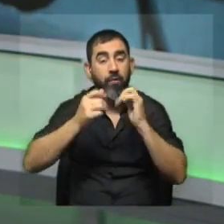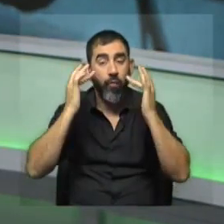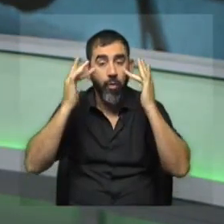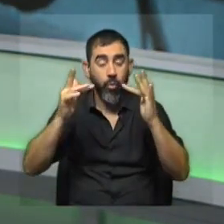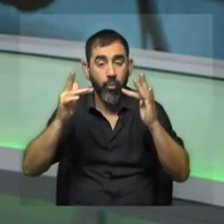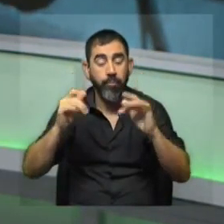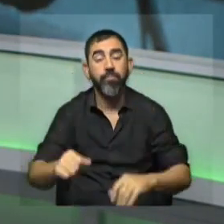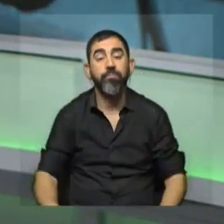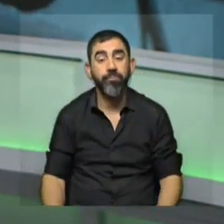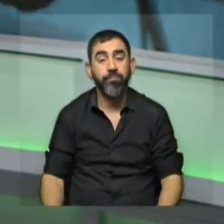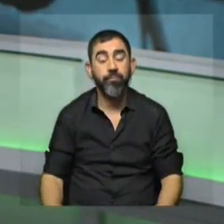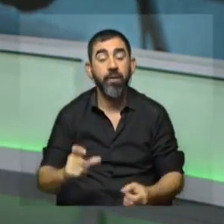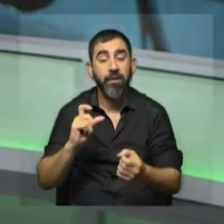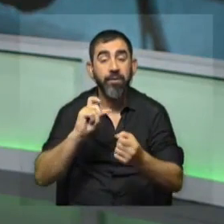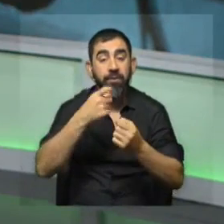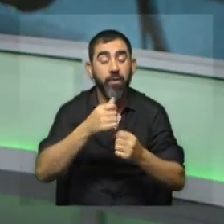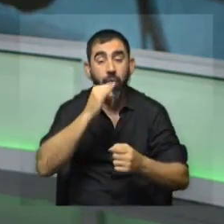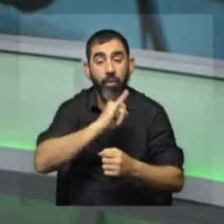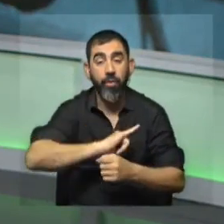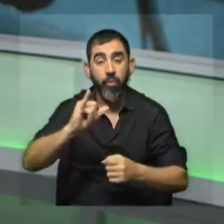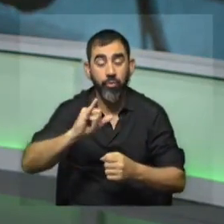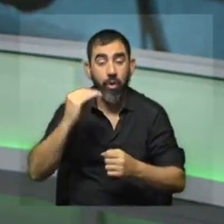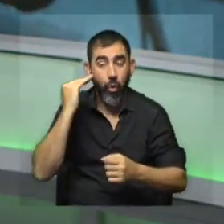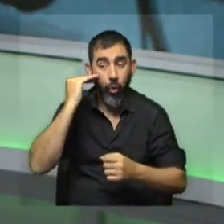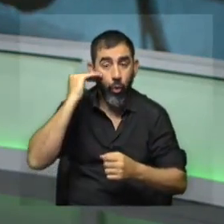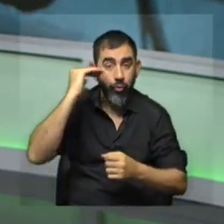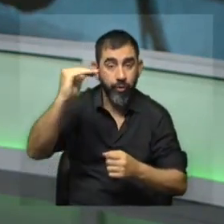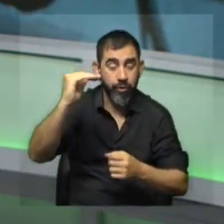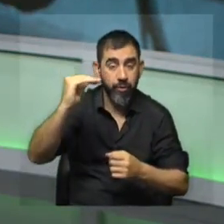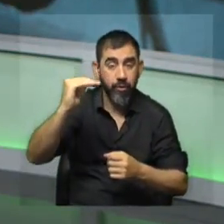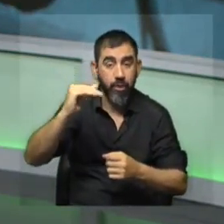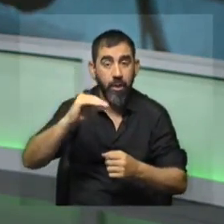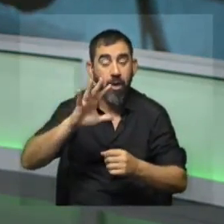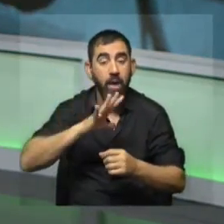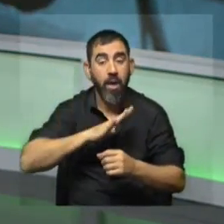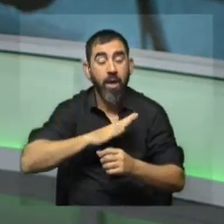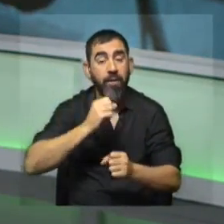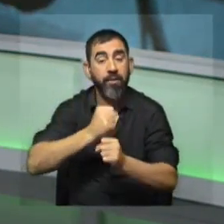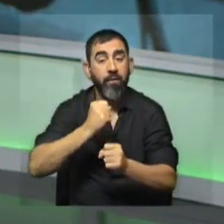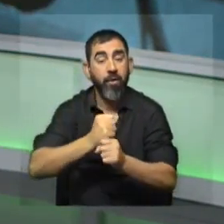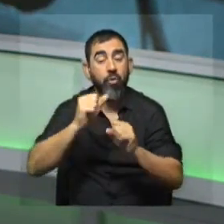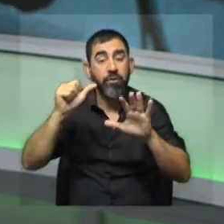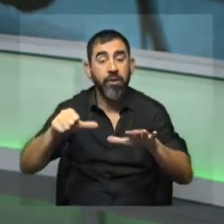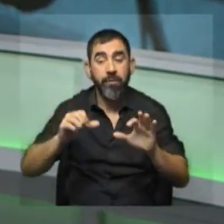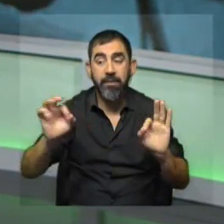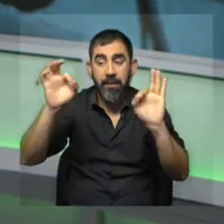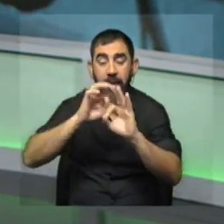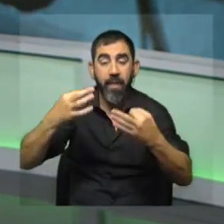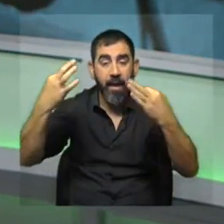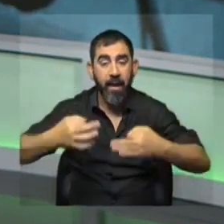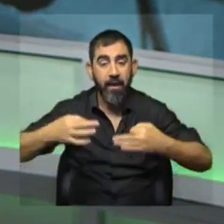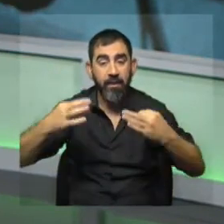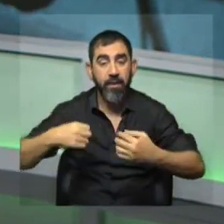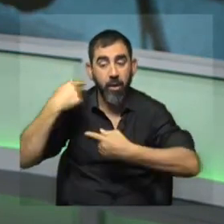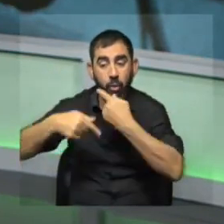del subsistema. El sindicato denuncia que las y los docentes pasarán a un régimen de trabajo semestral sin garantías de continuidad a